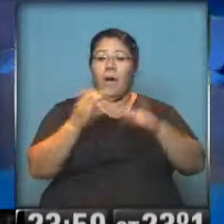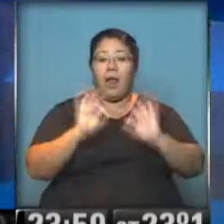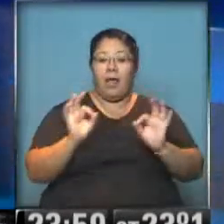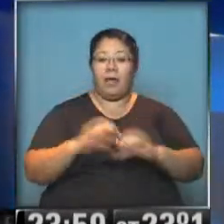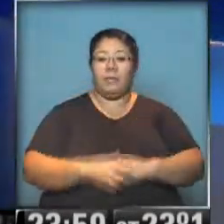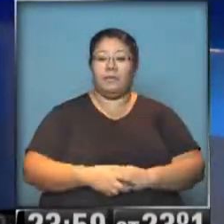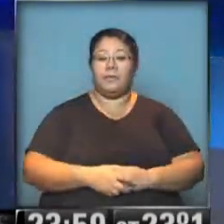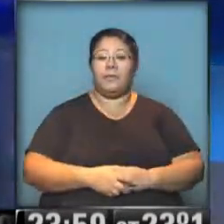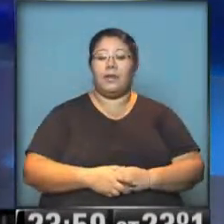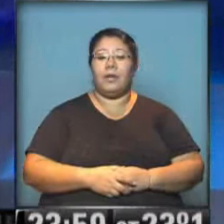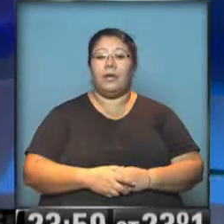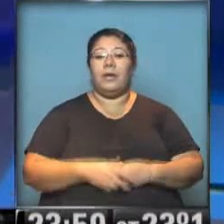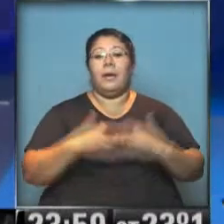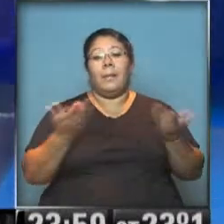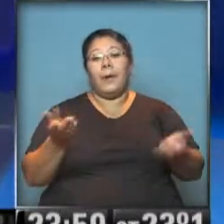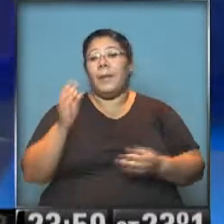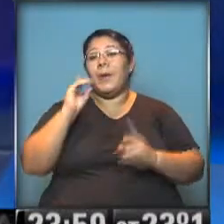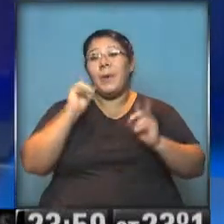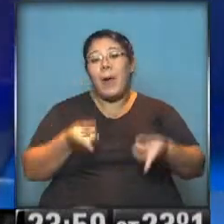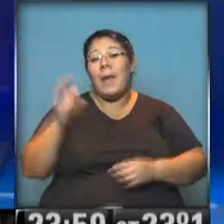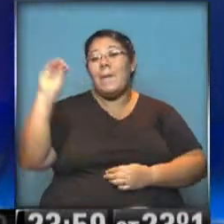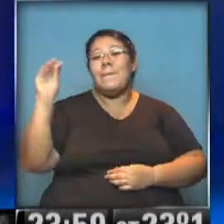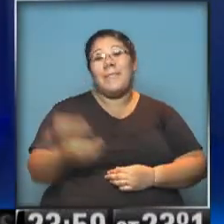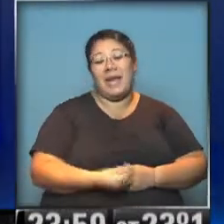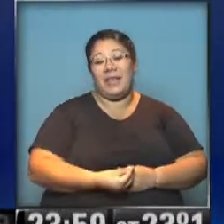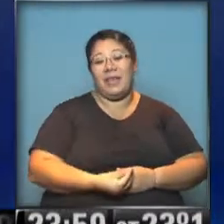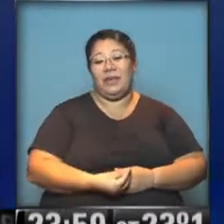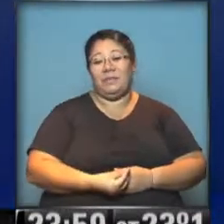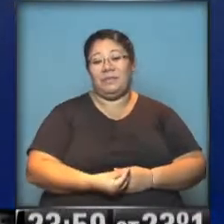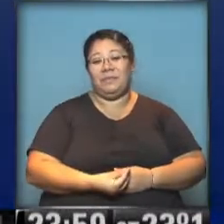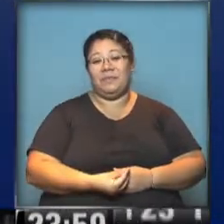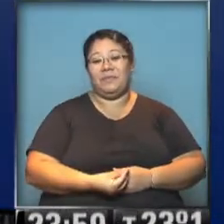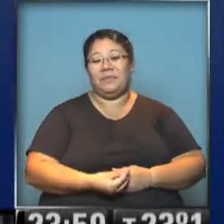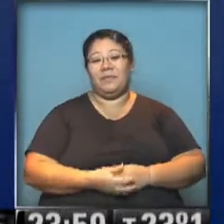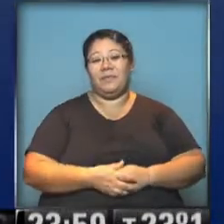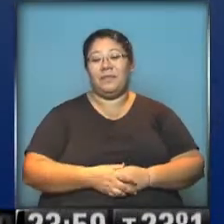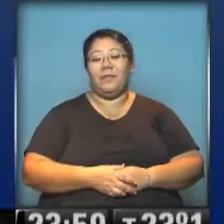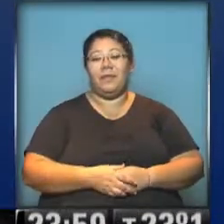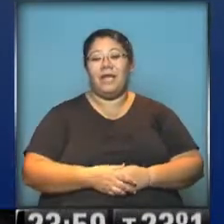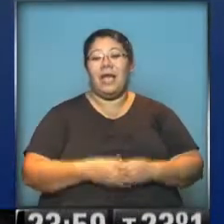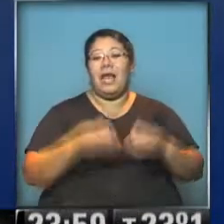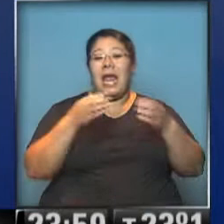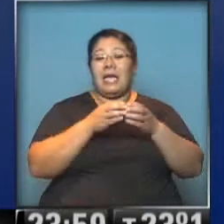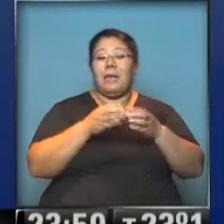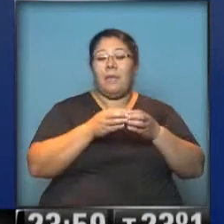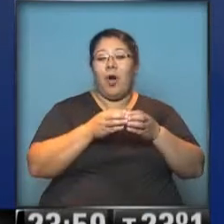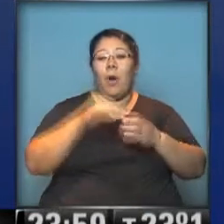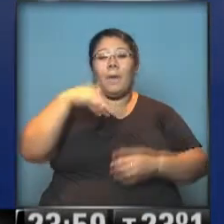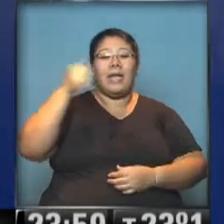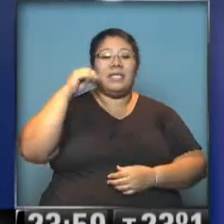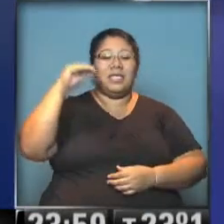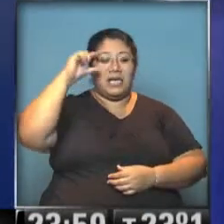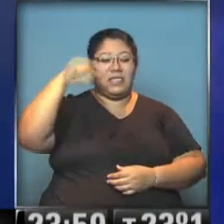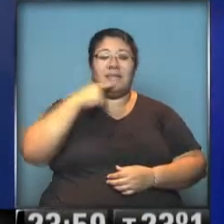La mala noticia es que terminó perdiendo sobre el final. Le hicieron un gol, en este caso en manos del Manchester United, que sigue sumando. Hablando de gol,